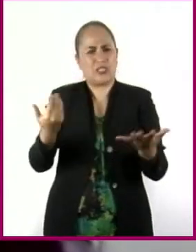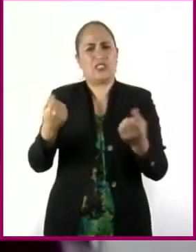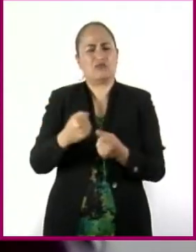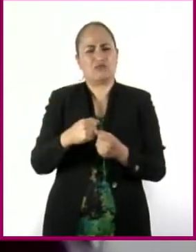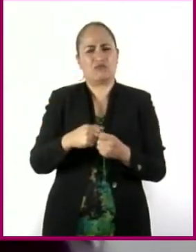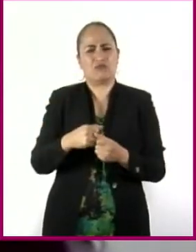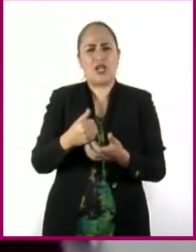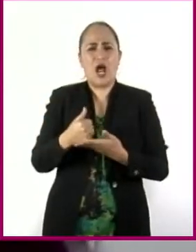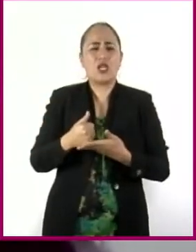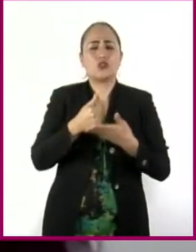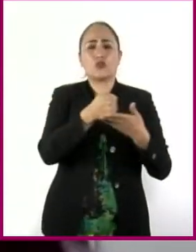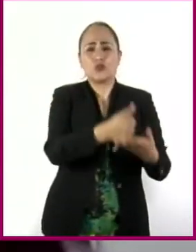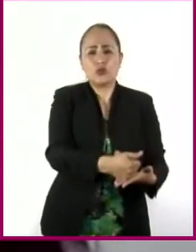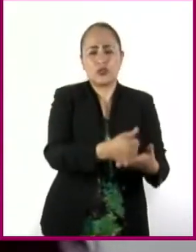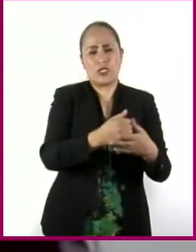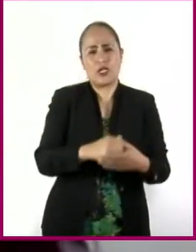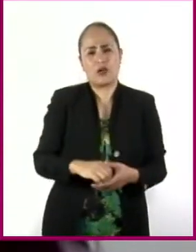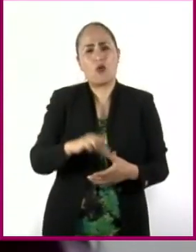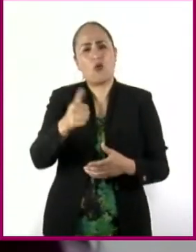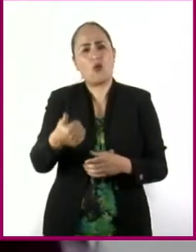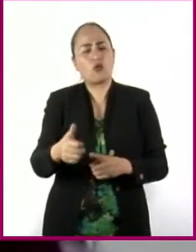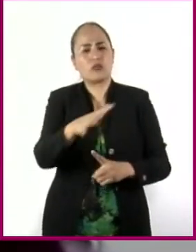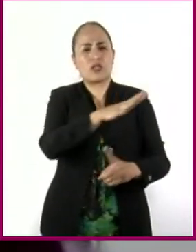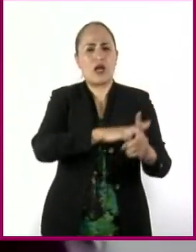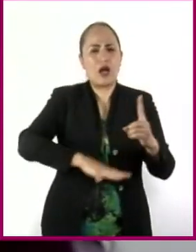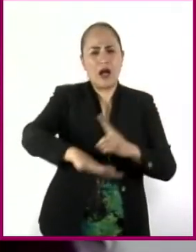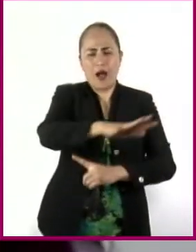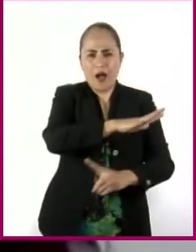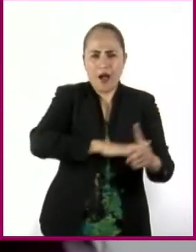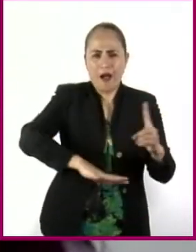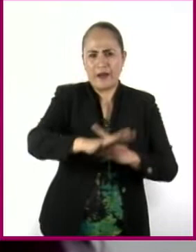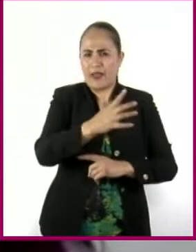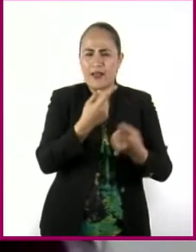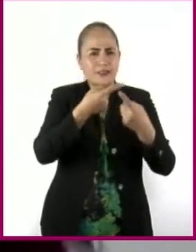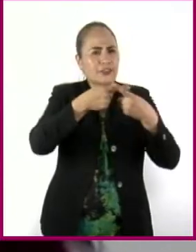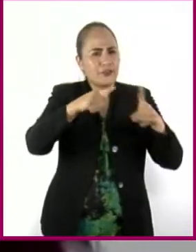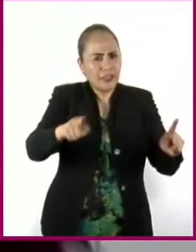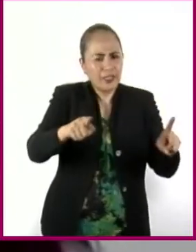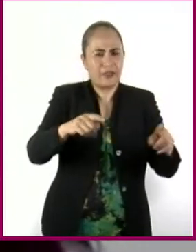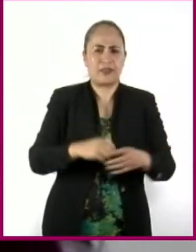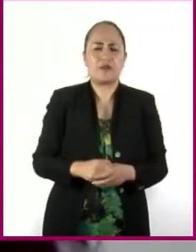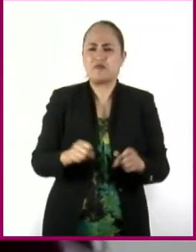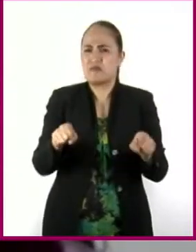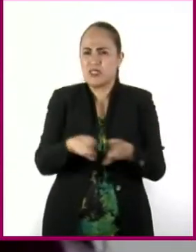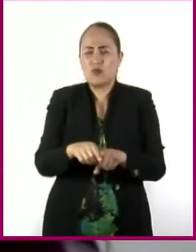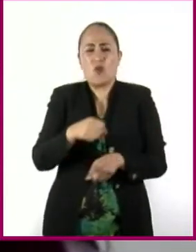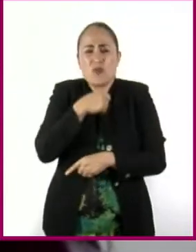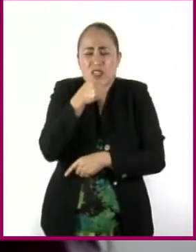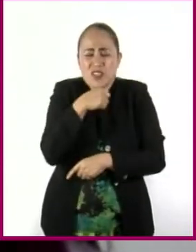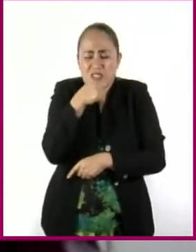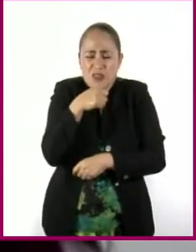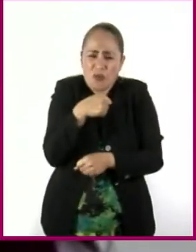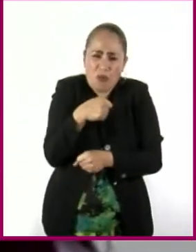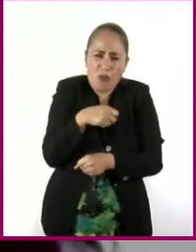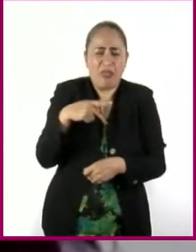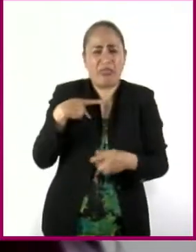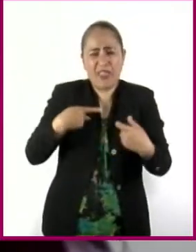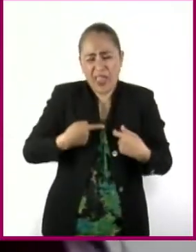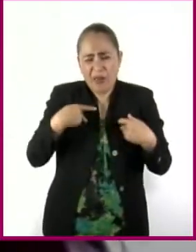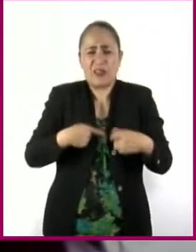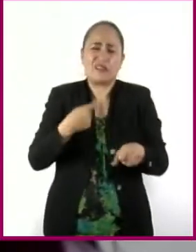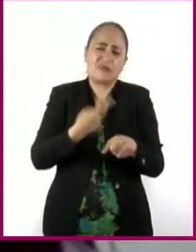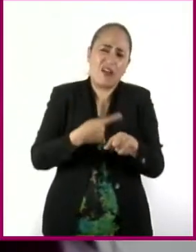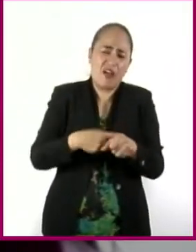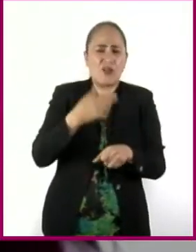para generar otros entornos diferentes, formas de envejecer diferentes, ¿no? Y bueno, pues